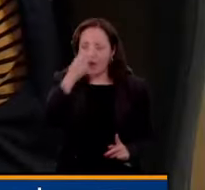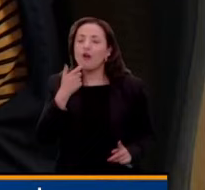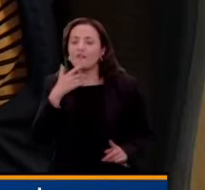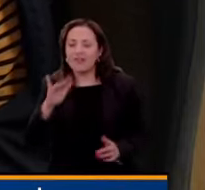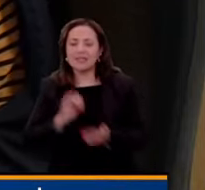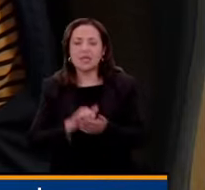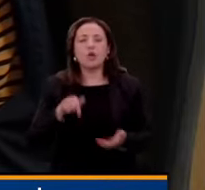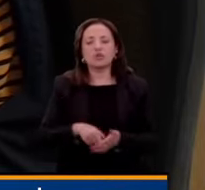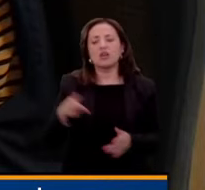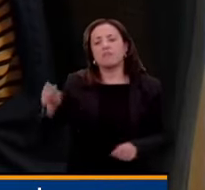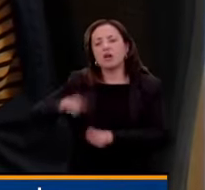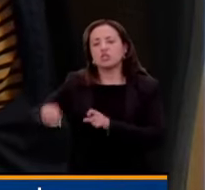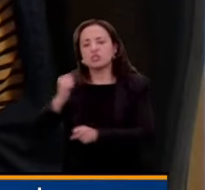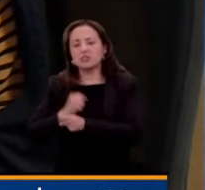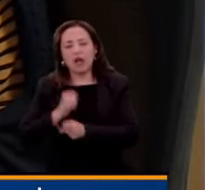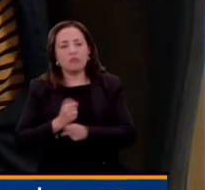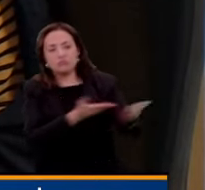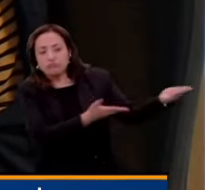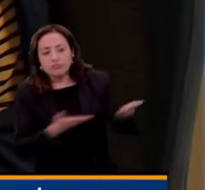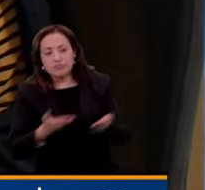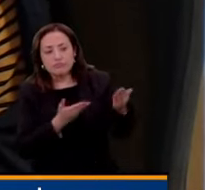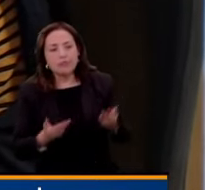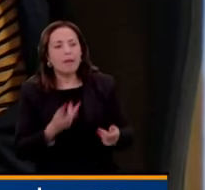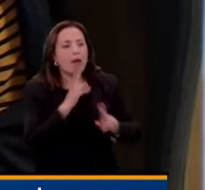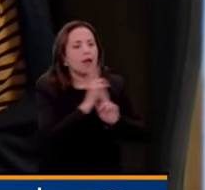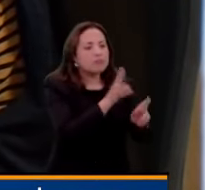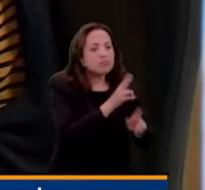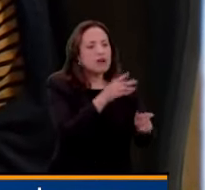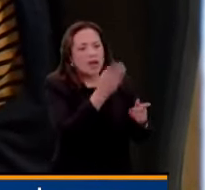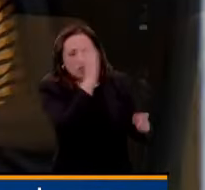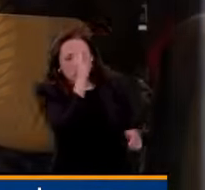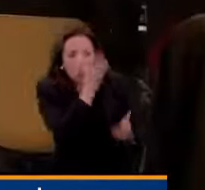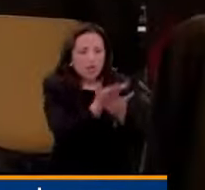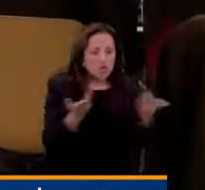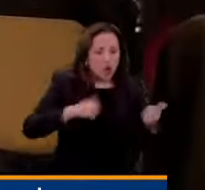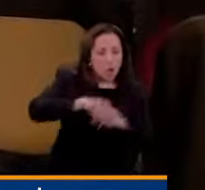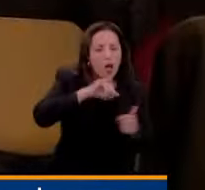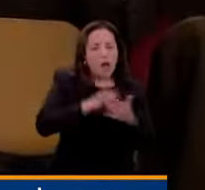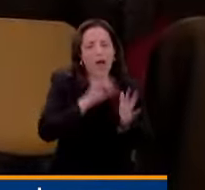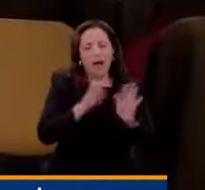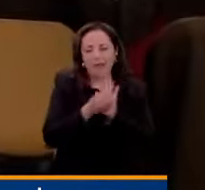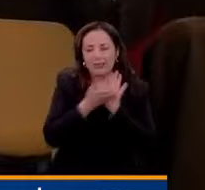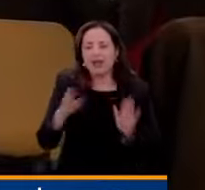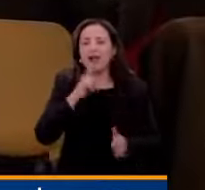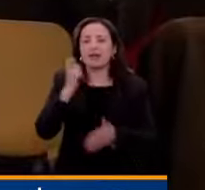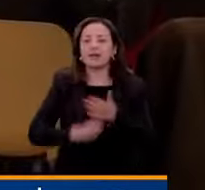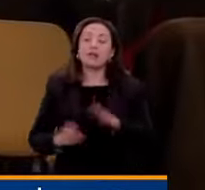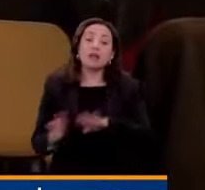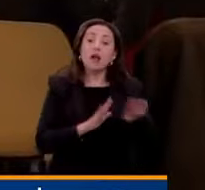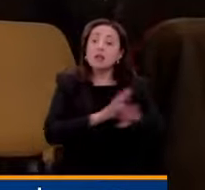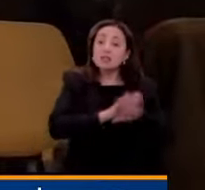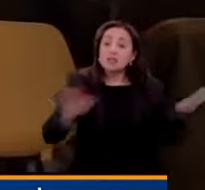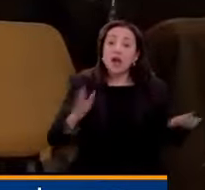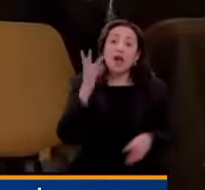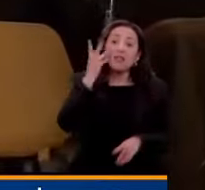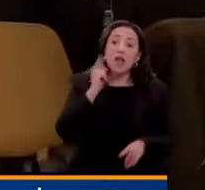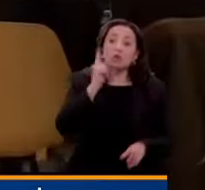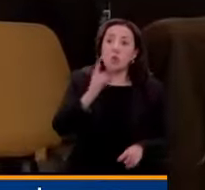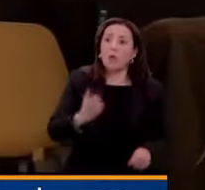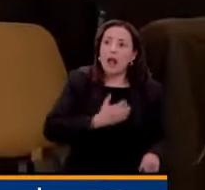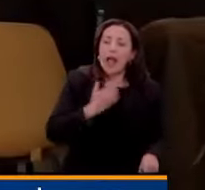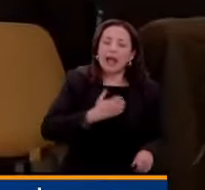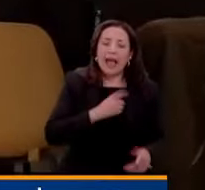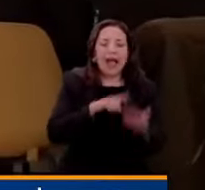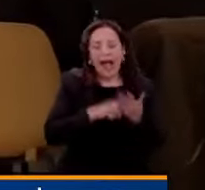los contribuyentes para terminar el trámite y hacer efectiva la declaración de renta, luego de varios días de quejas de los